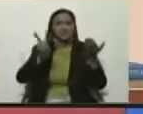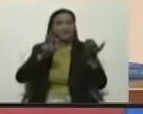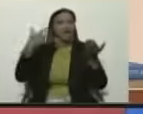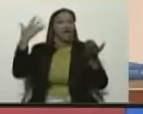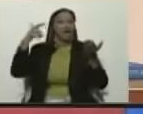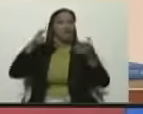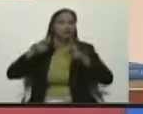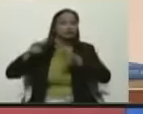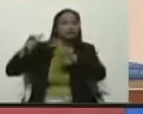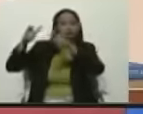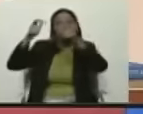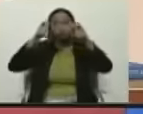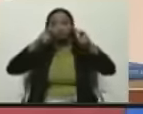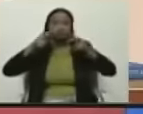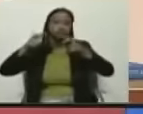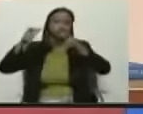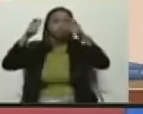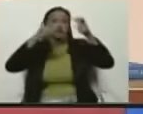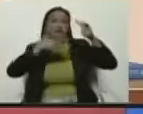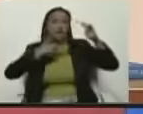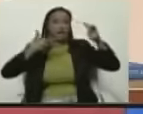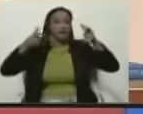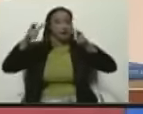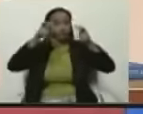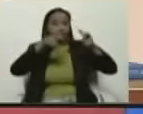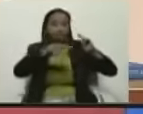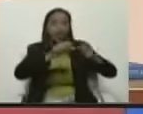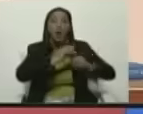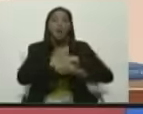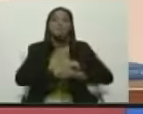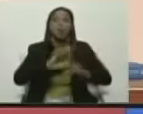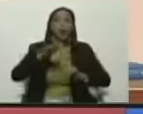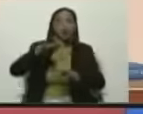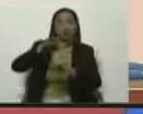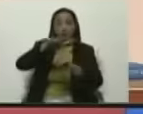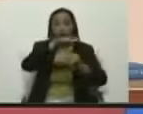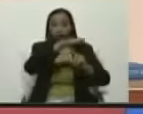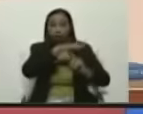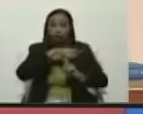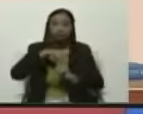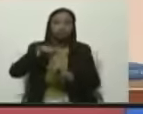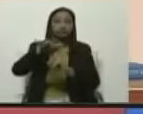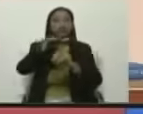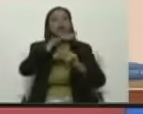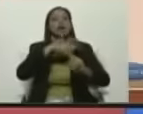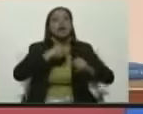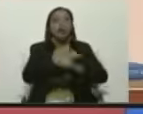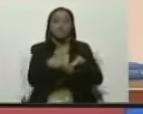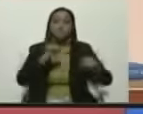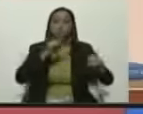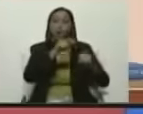asesinar al presidente Nicolás Maduro, uno dice, ah, mira por dónde andan los tiros.